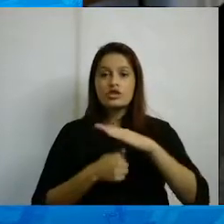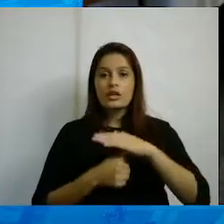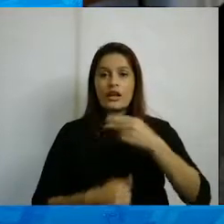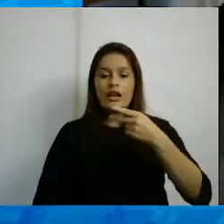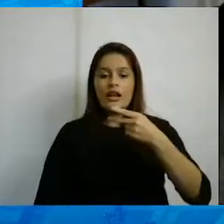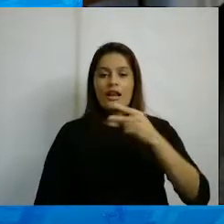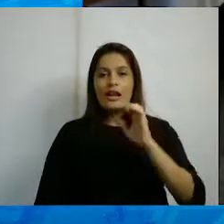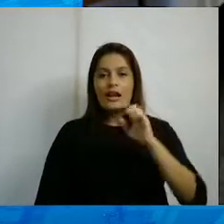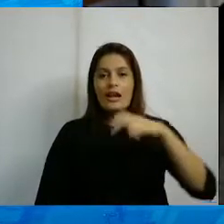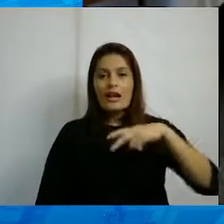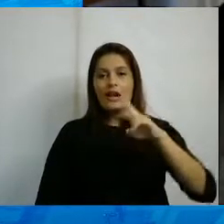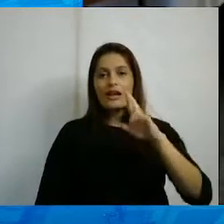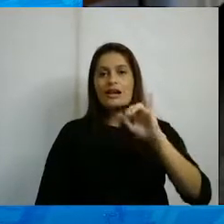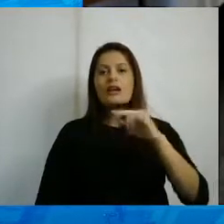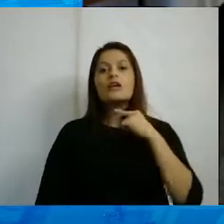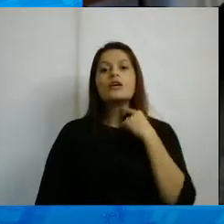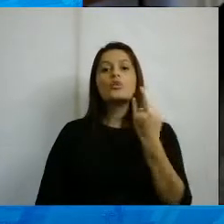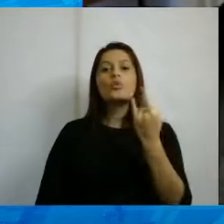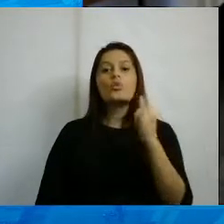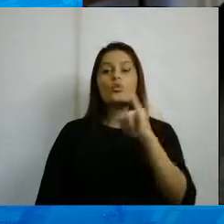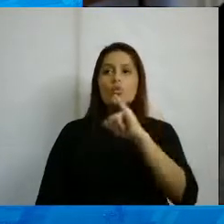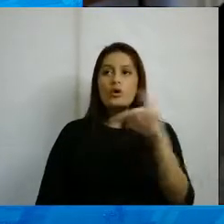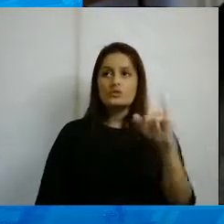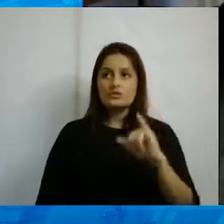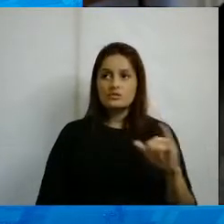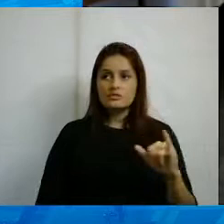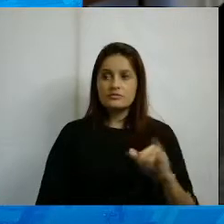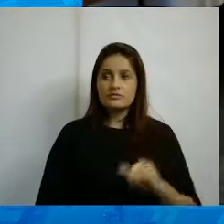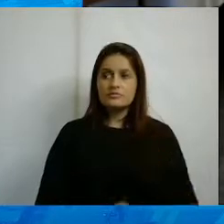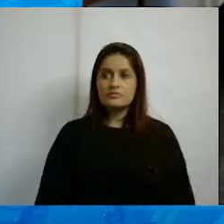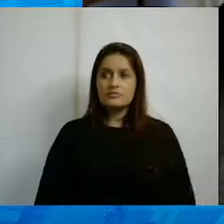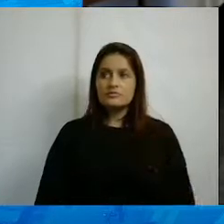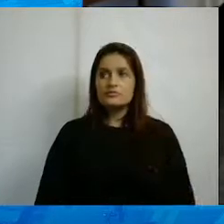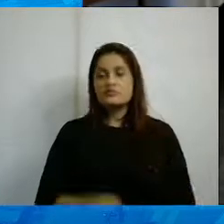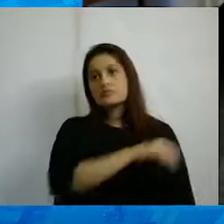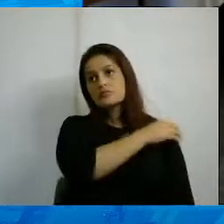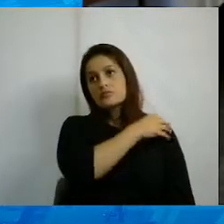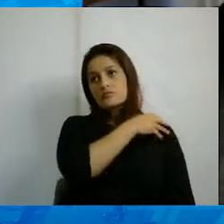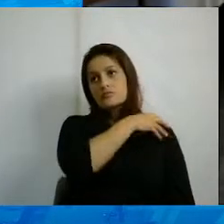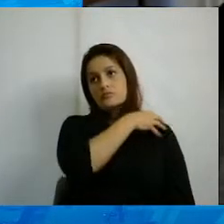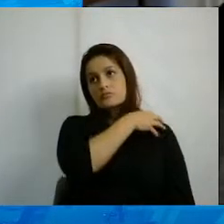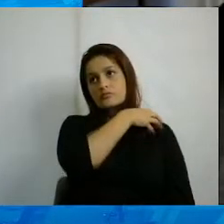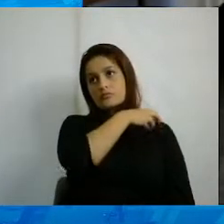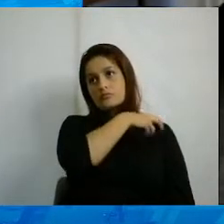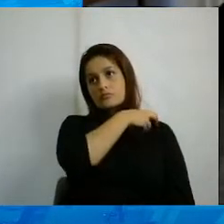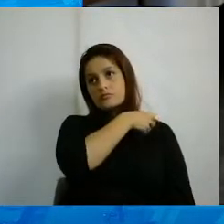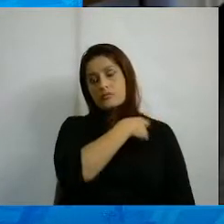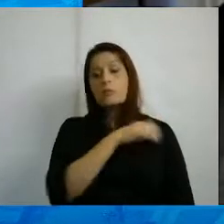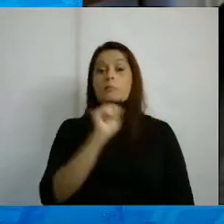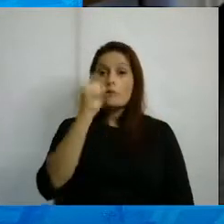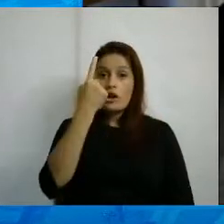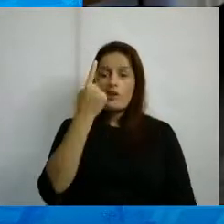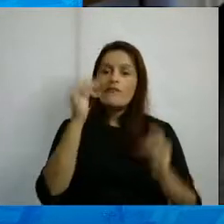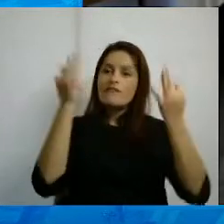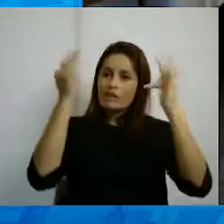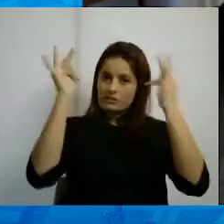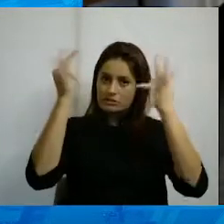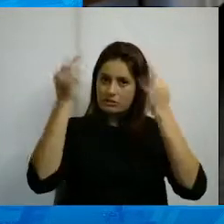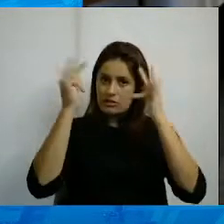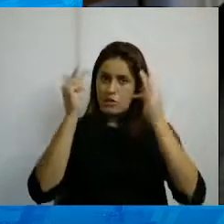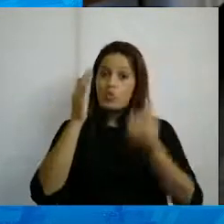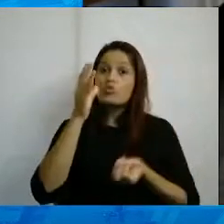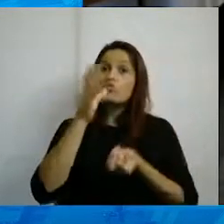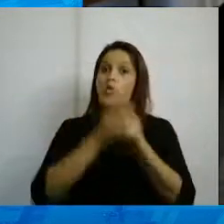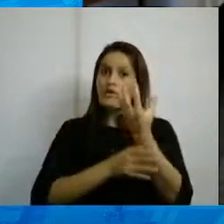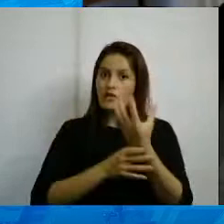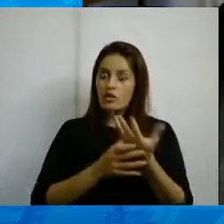y concejal Mendoza. Gracias, alcaldesa. Bueno, primero felicitar por la innovación, es algo que lo